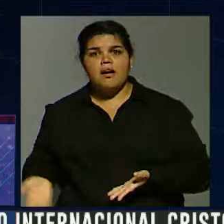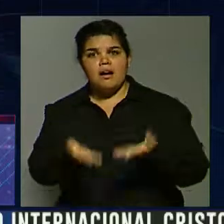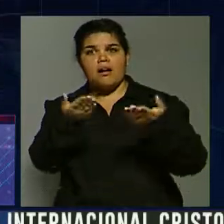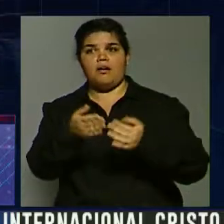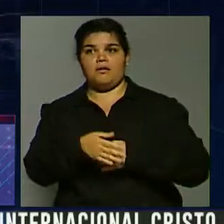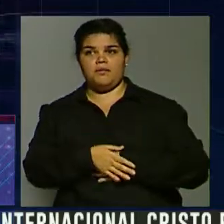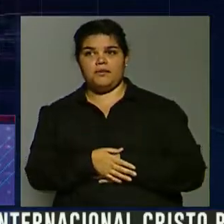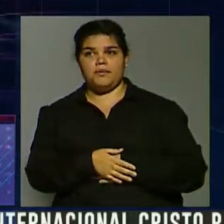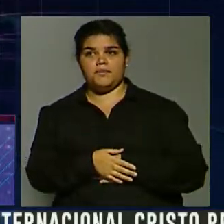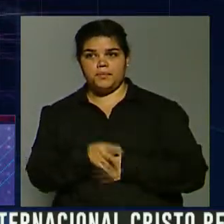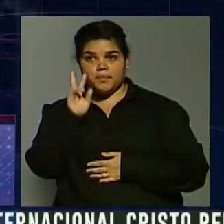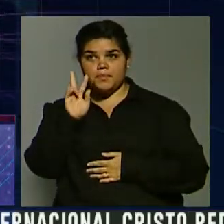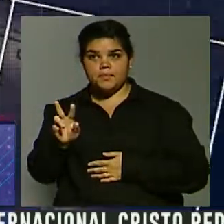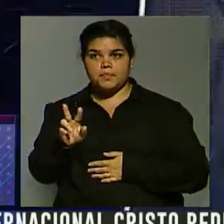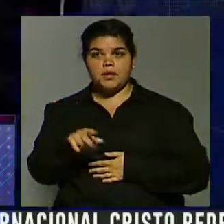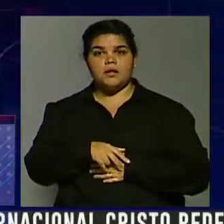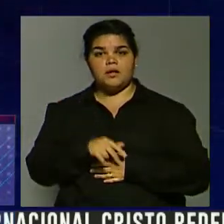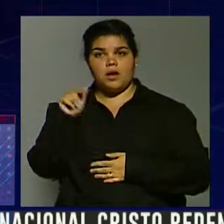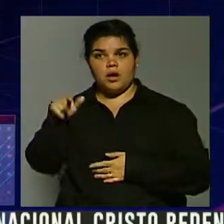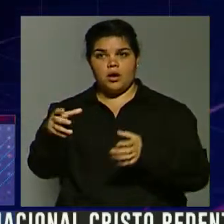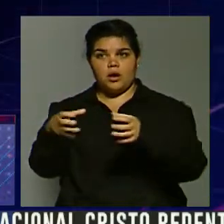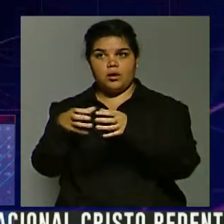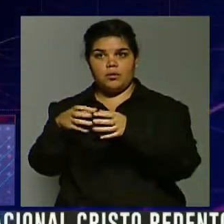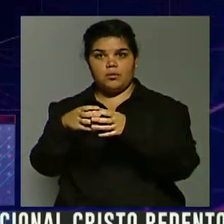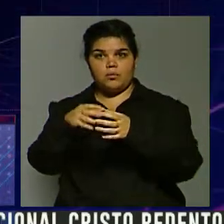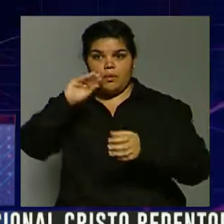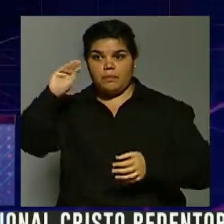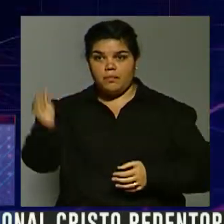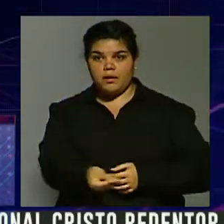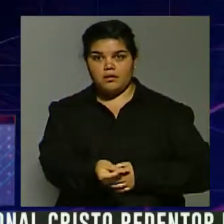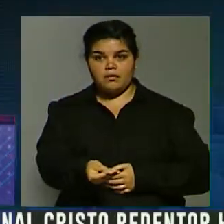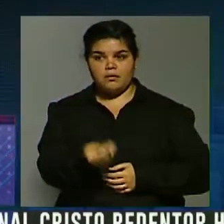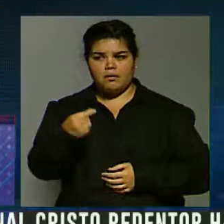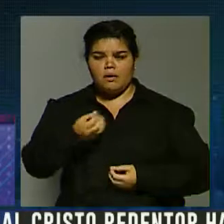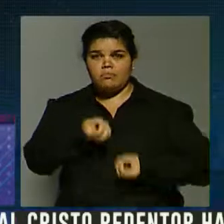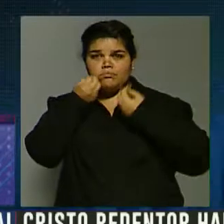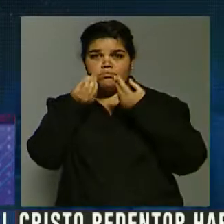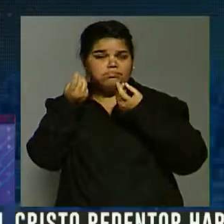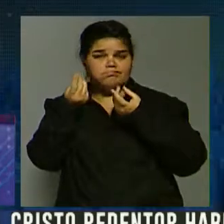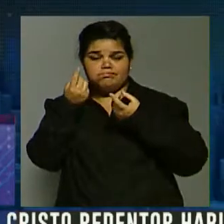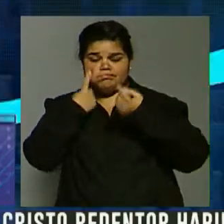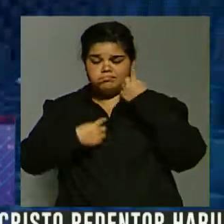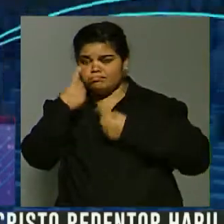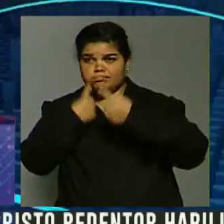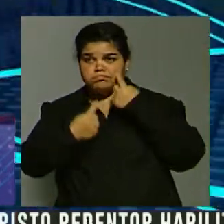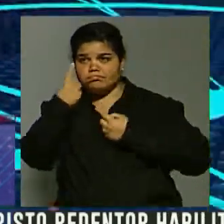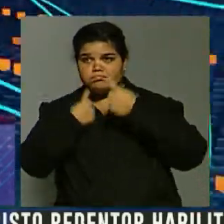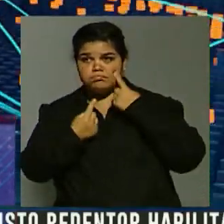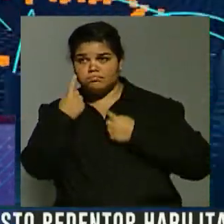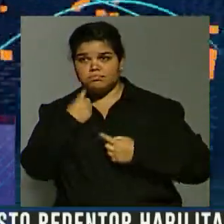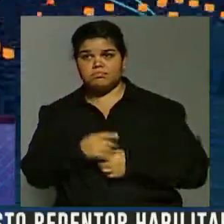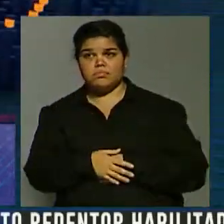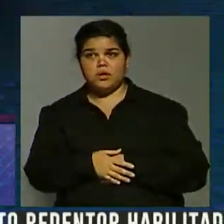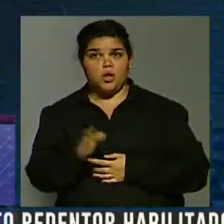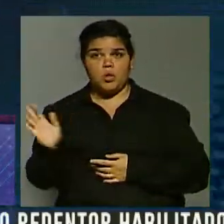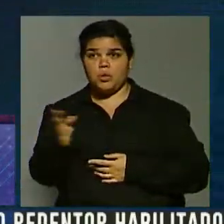mirá. Terminó perdiendo a Casuso y el chico no pudo contener su emoción y se largó a llorar. Esto llamó poderosamente la atención de los medios que estaban allí